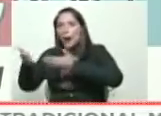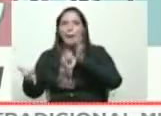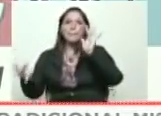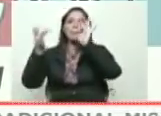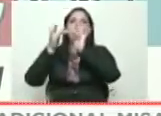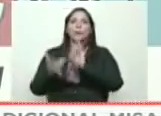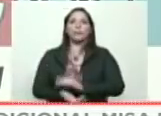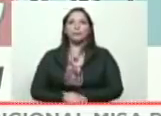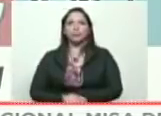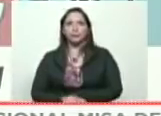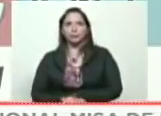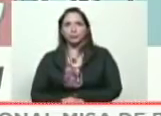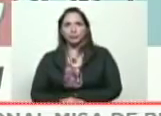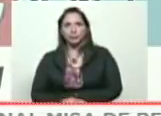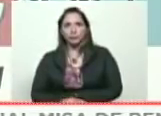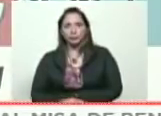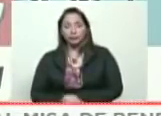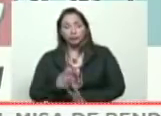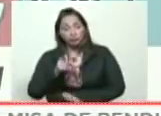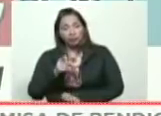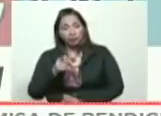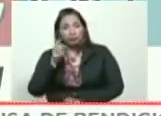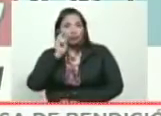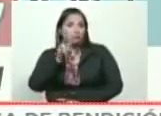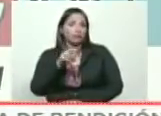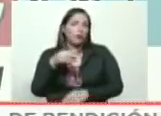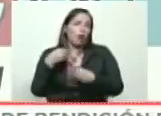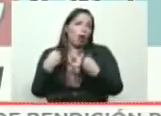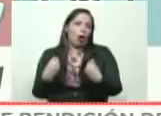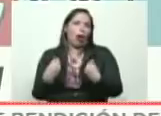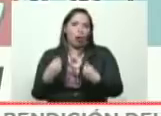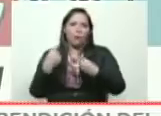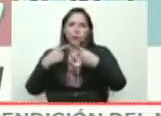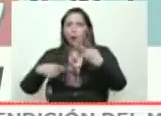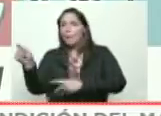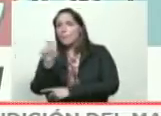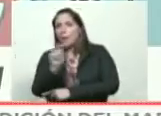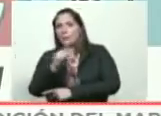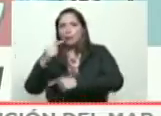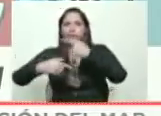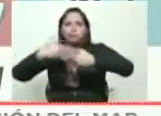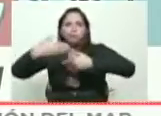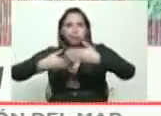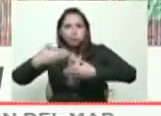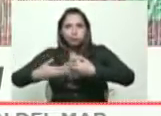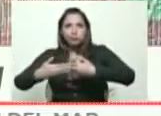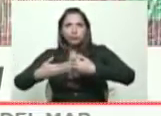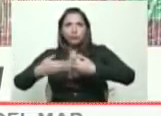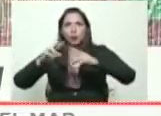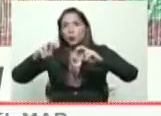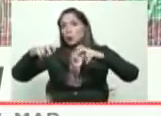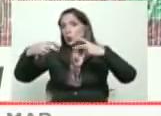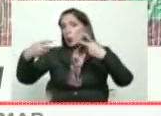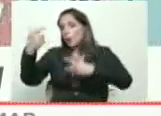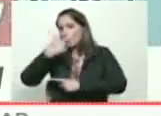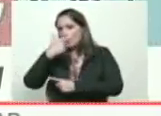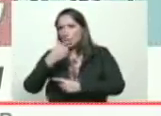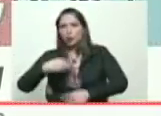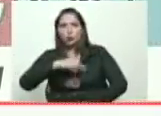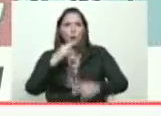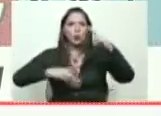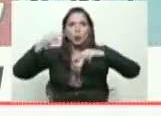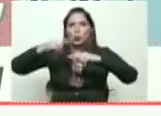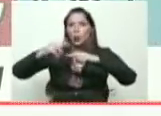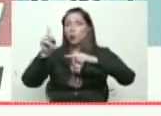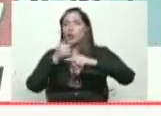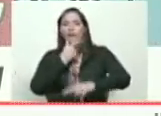anillos de comunicación. Y eso se va a ver reflejado en los meses venideros, en los años venideros, en una nueva realidad que estamos construyendo. No